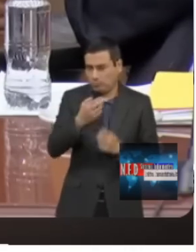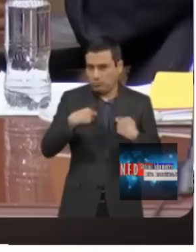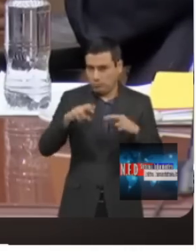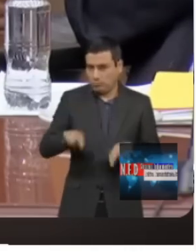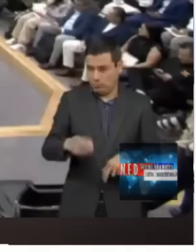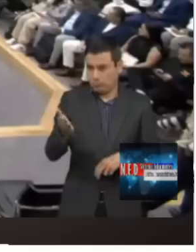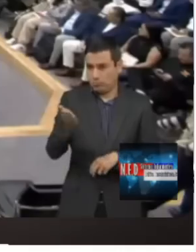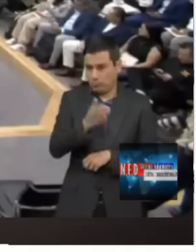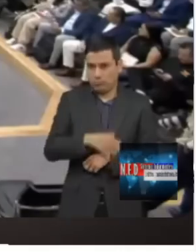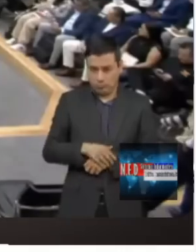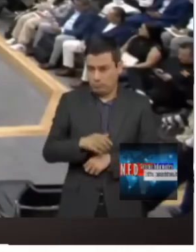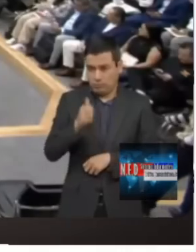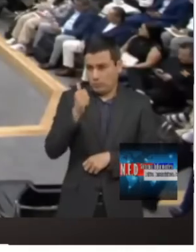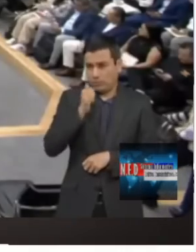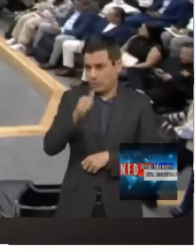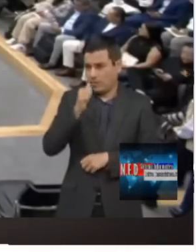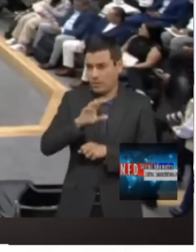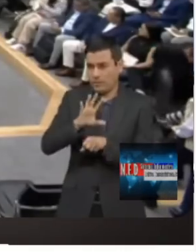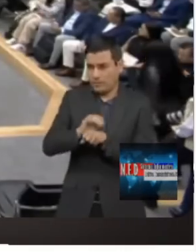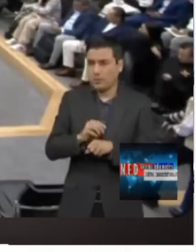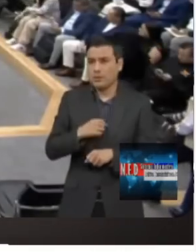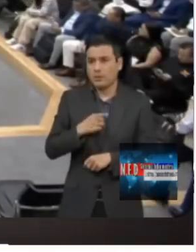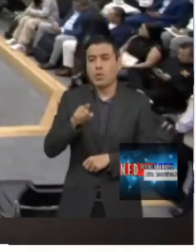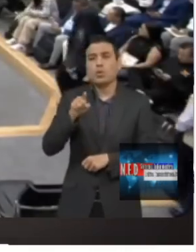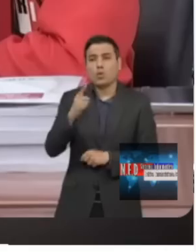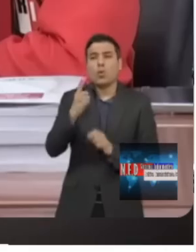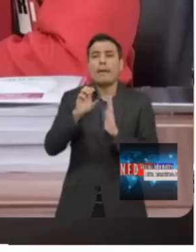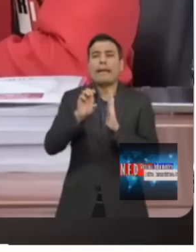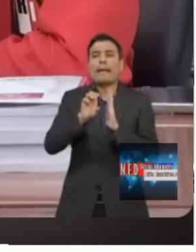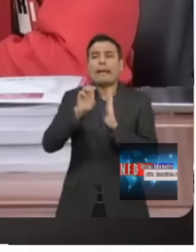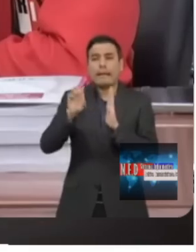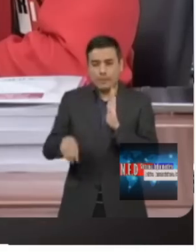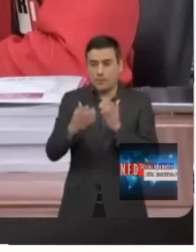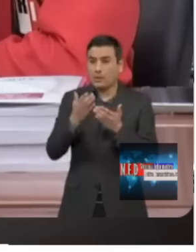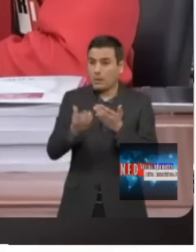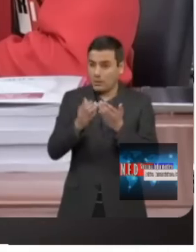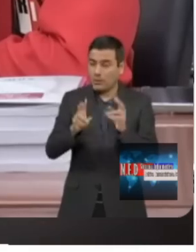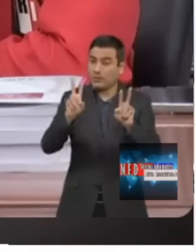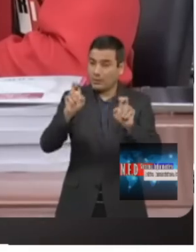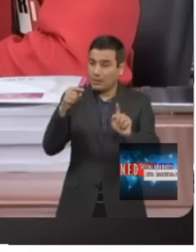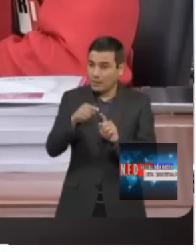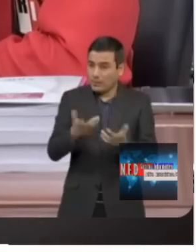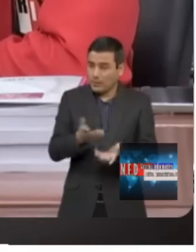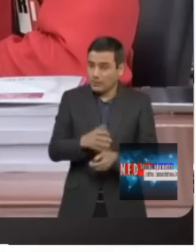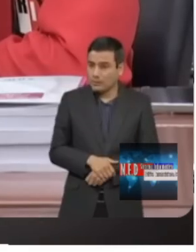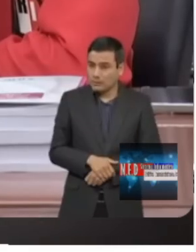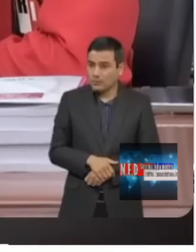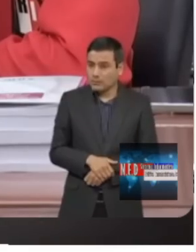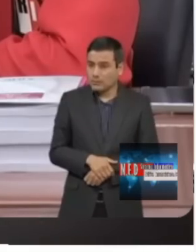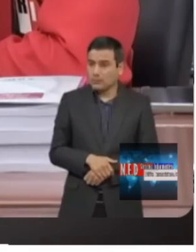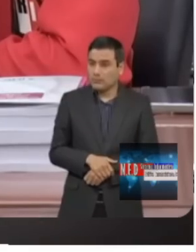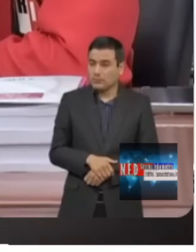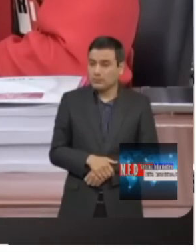amigas, hoy urge el plan C porque el Poder Judicial está podrido. Vamos a ir a esta discusión que se